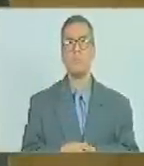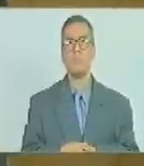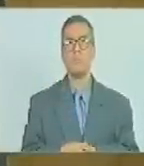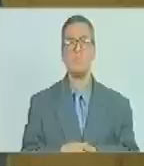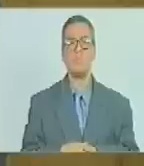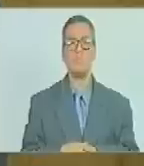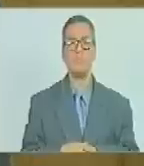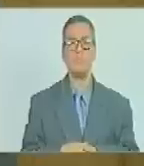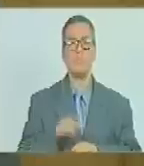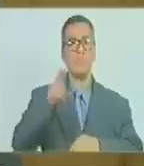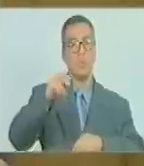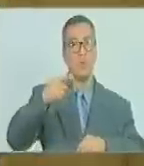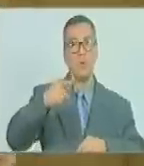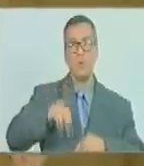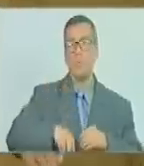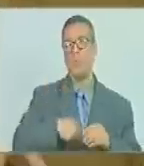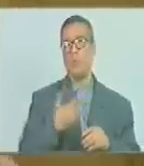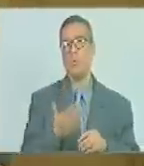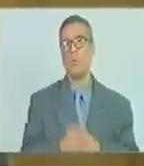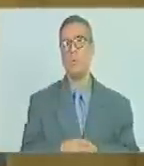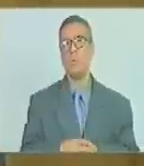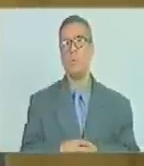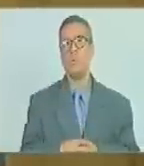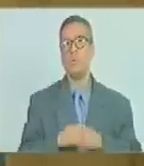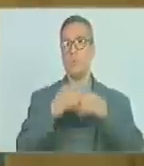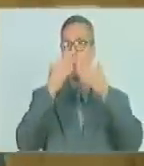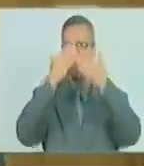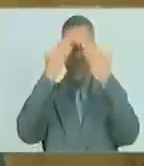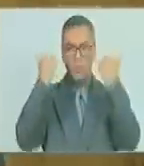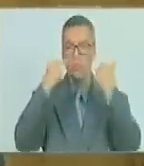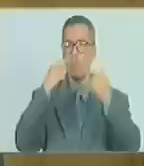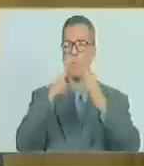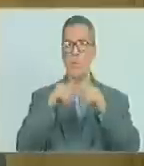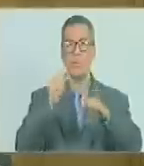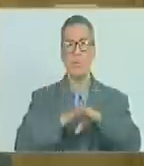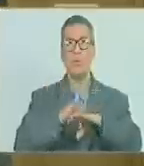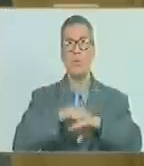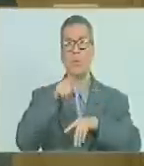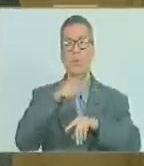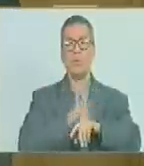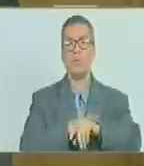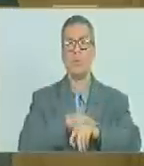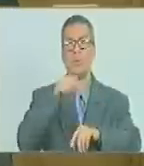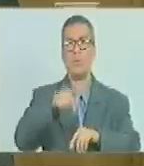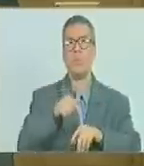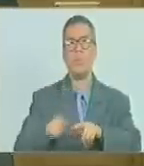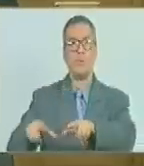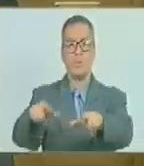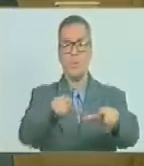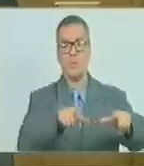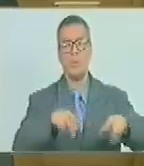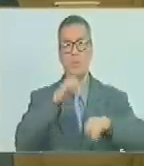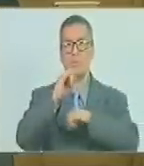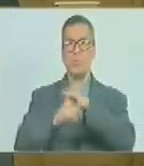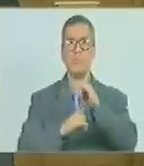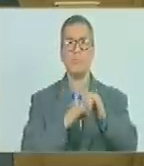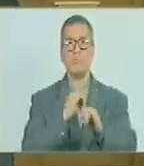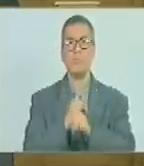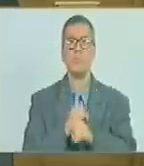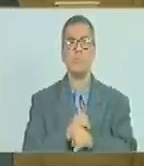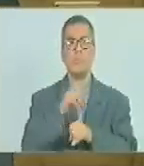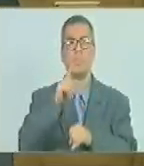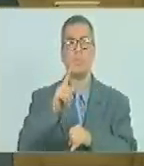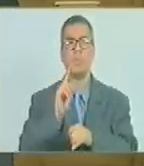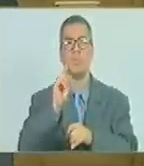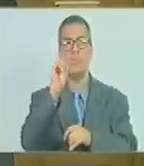Y no podemos obviar lo que está ocurriendo en los actuales momentos, en el escenario internacional. Una